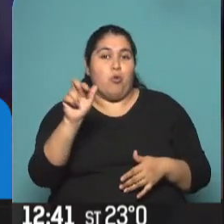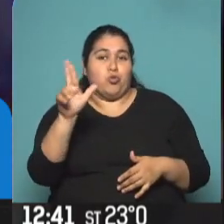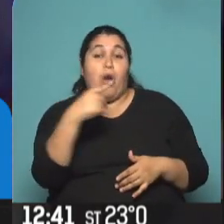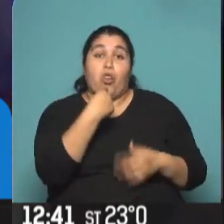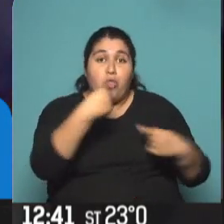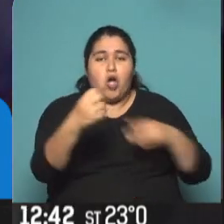muchísimas gracias dios